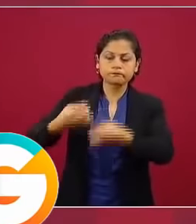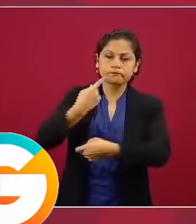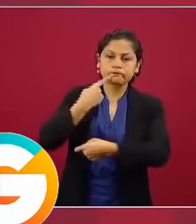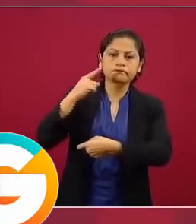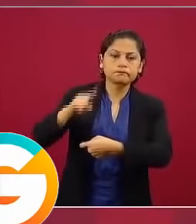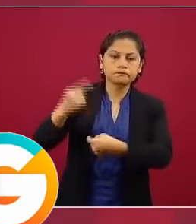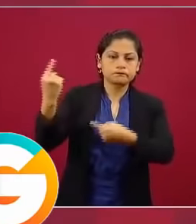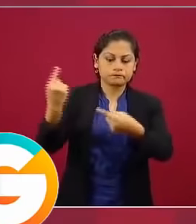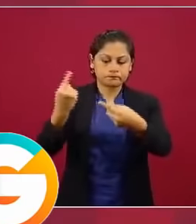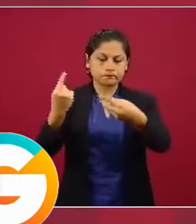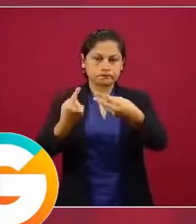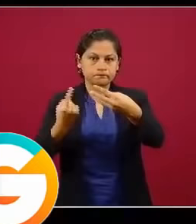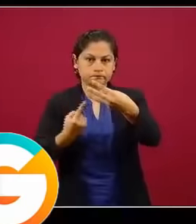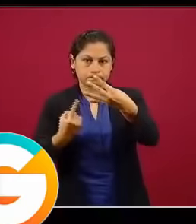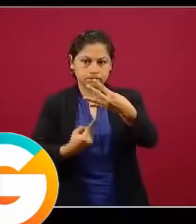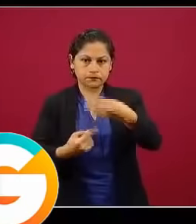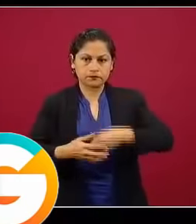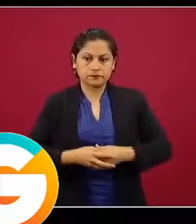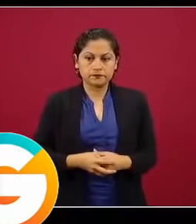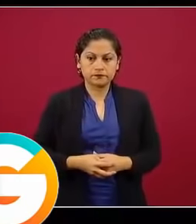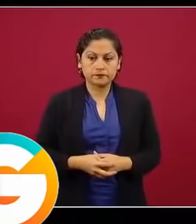correspondientes.